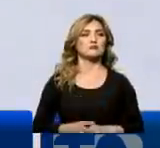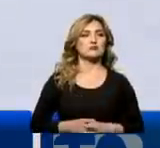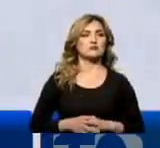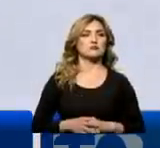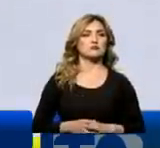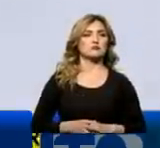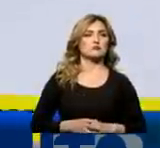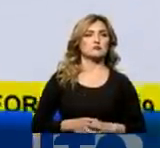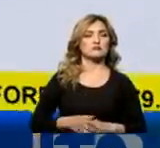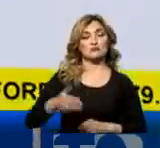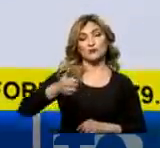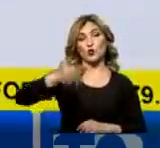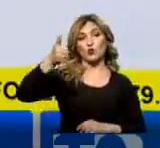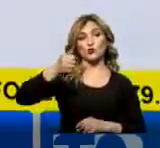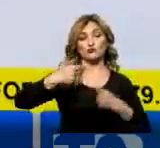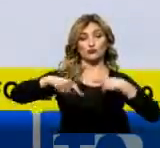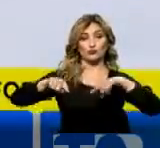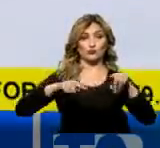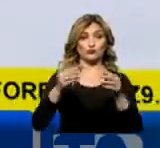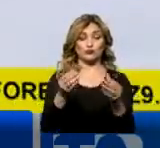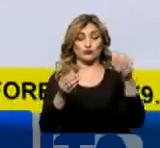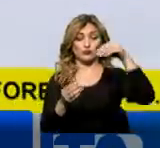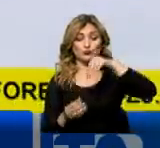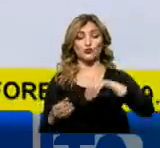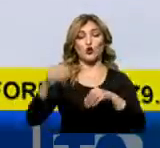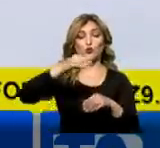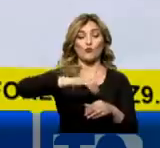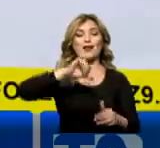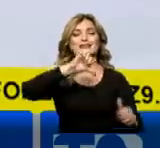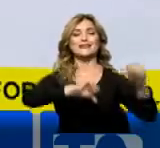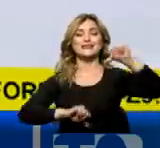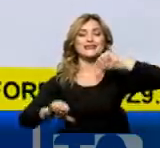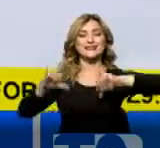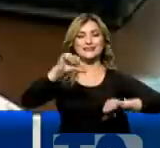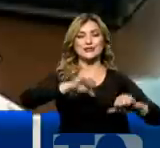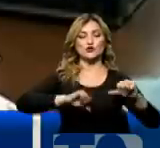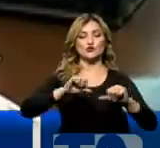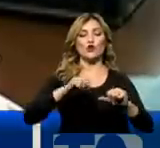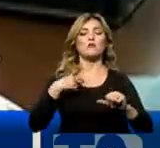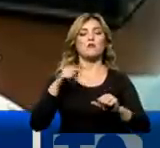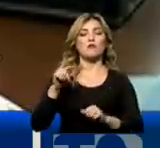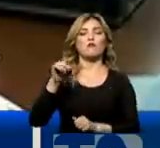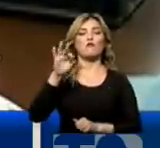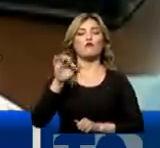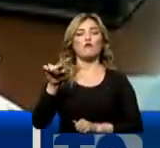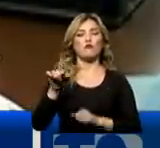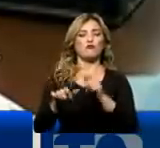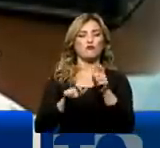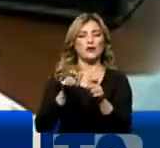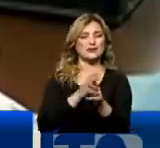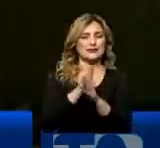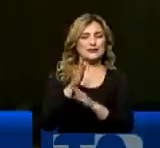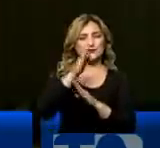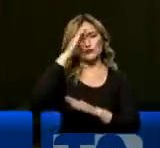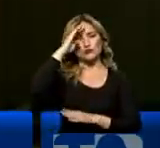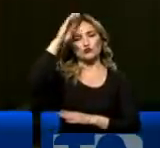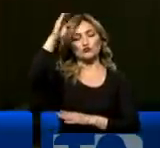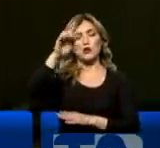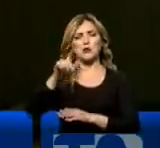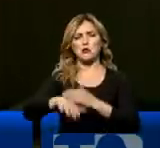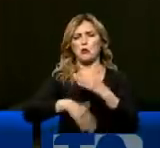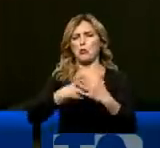de policía, Carlos Perugachi, jefe del Laboratorio de Criminalística y Ciencias Forenses de la Policía, ha confirmado que los peritos cuentan con